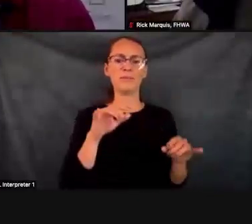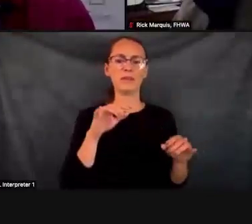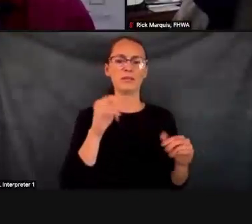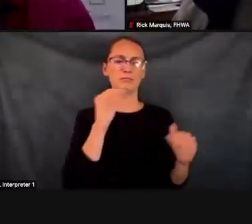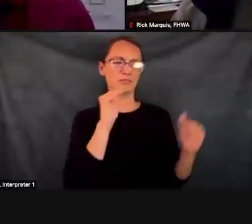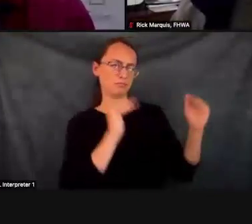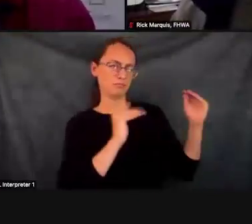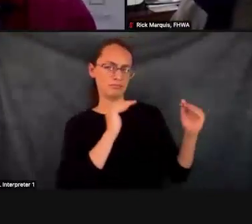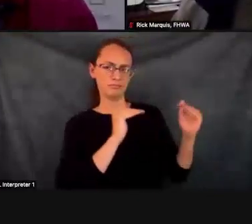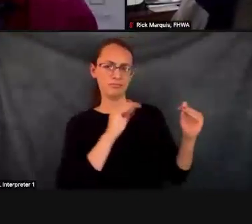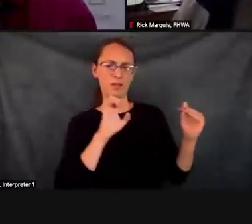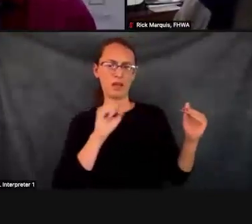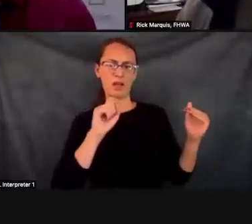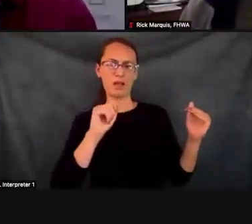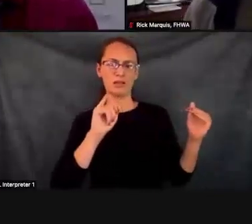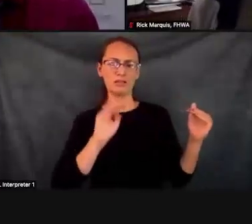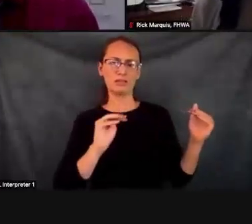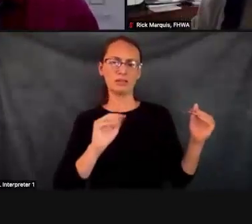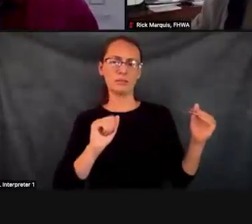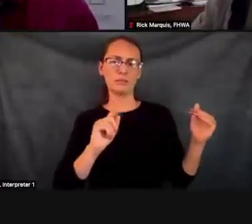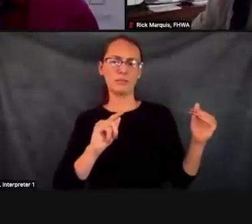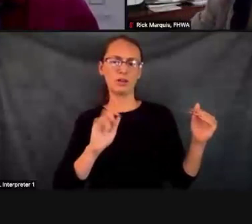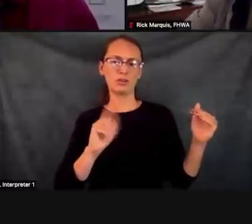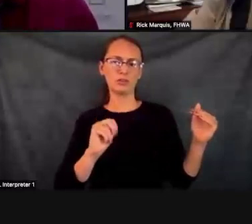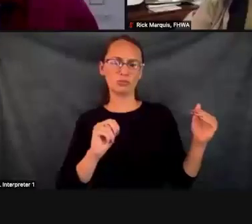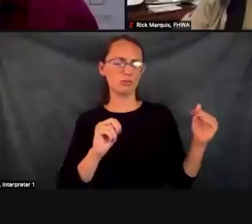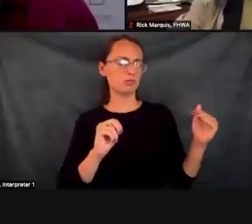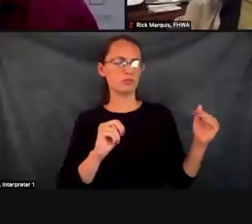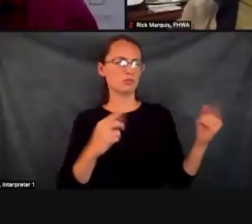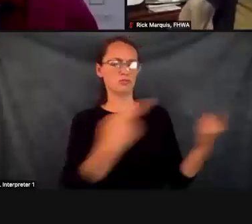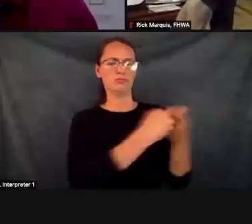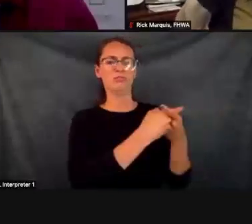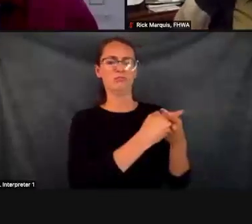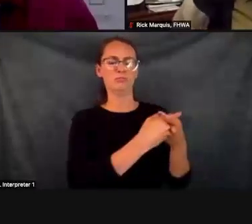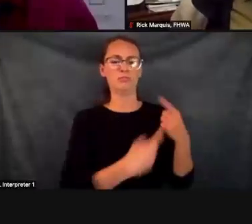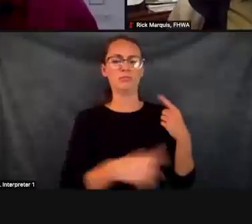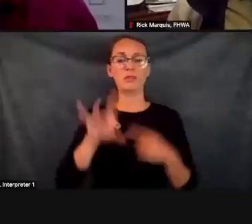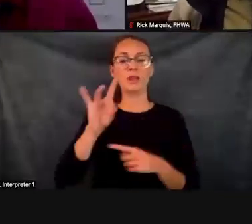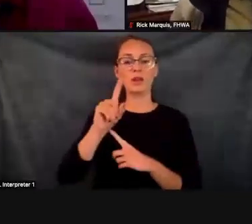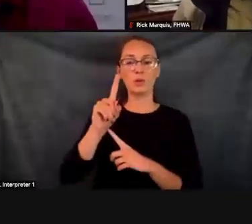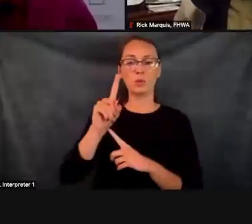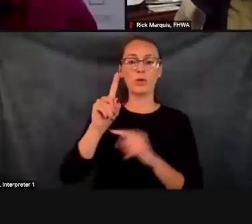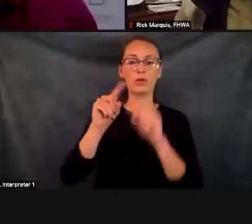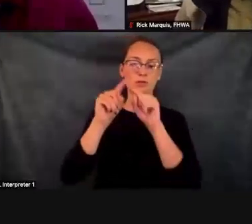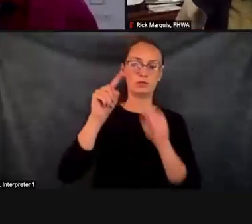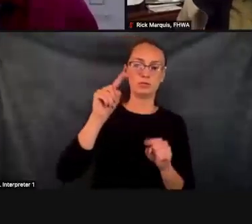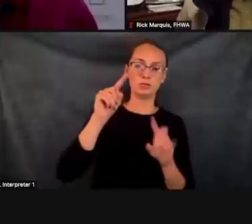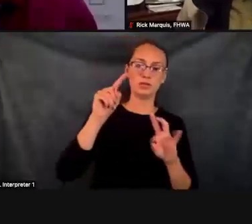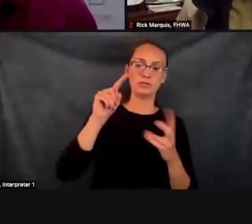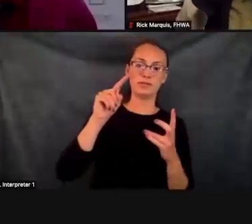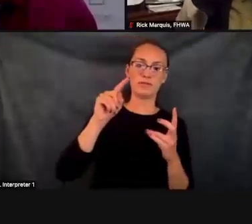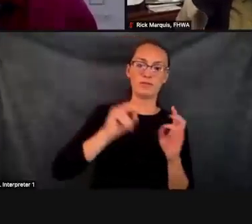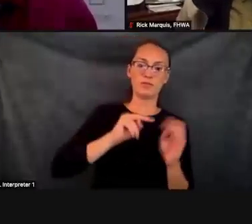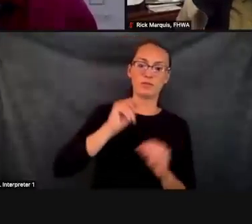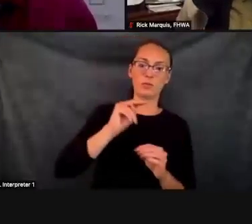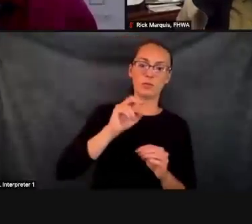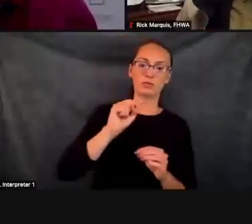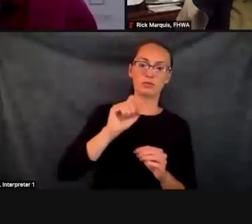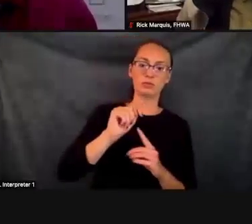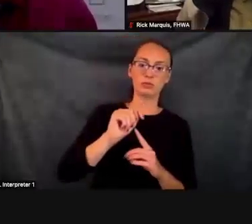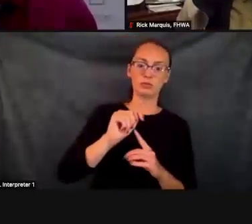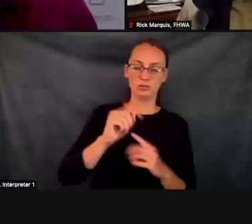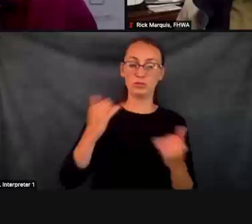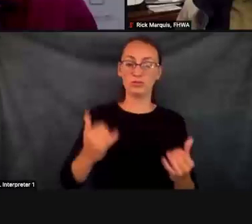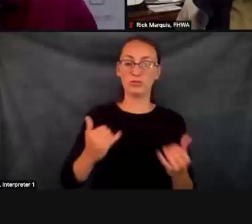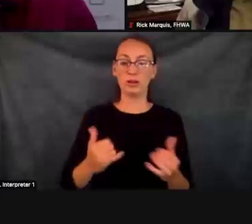Tendrá el desarrollo de destinos distintos. Un ejemplo es el 81 Norte, que